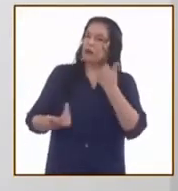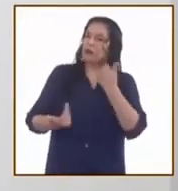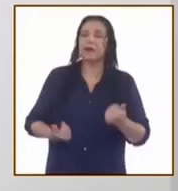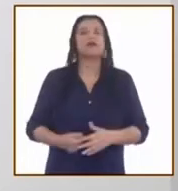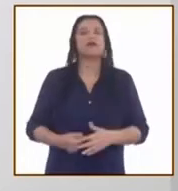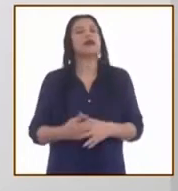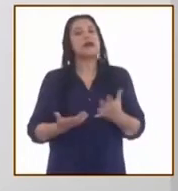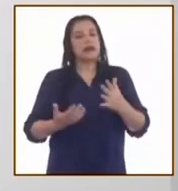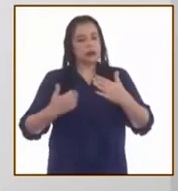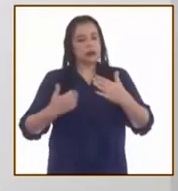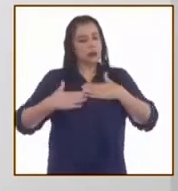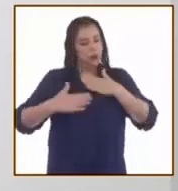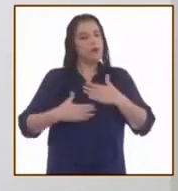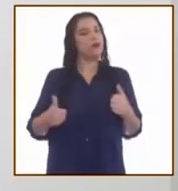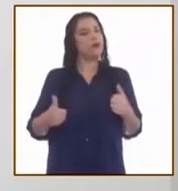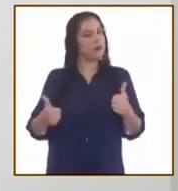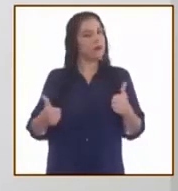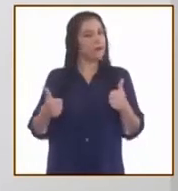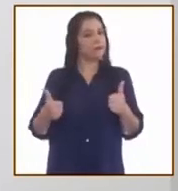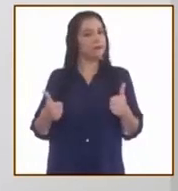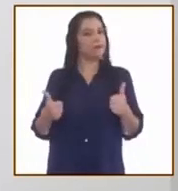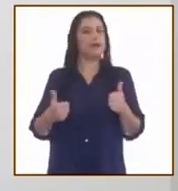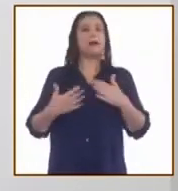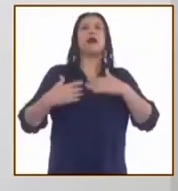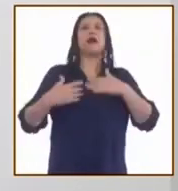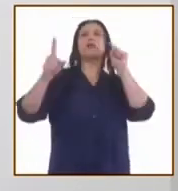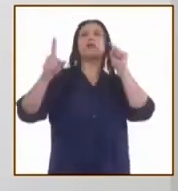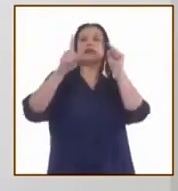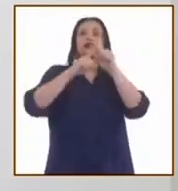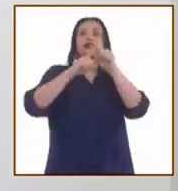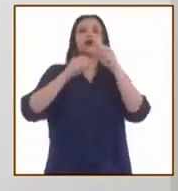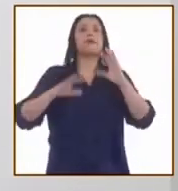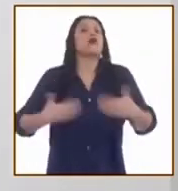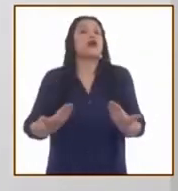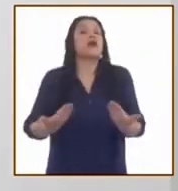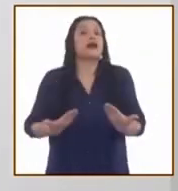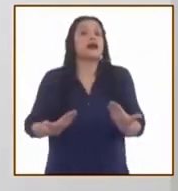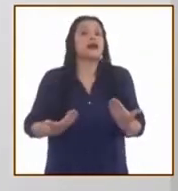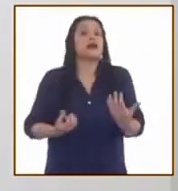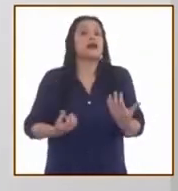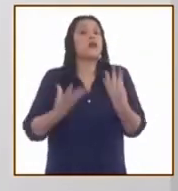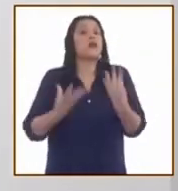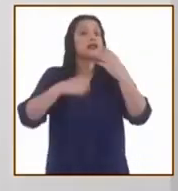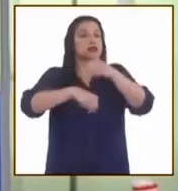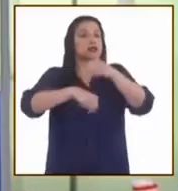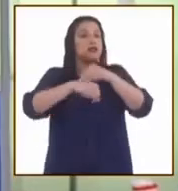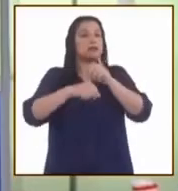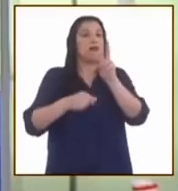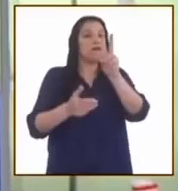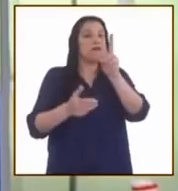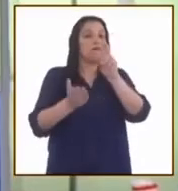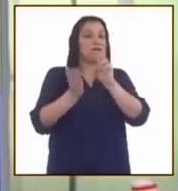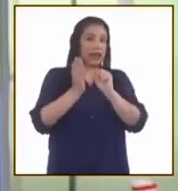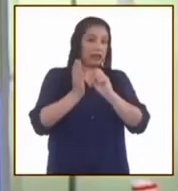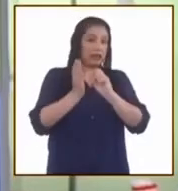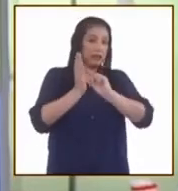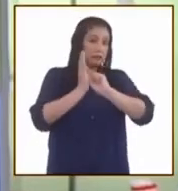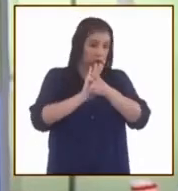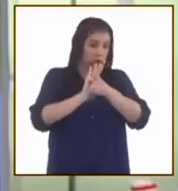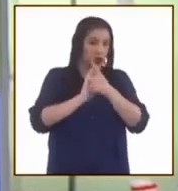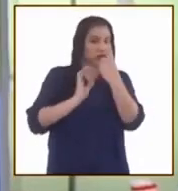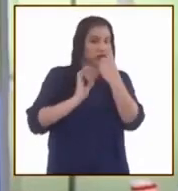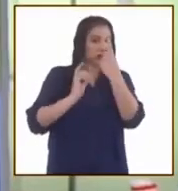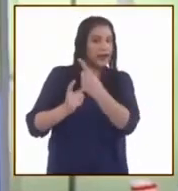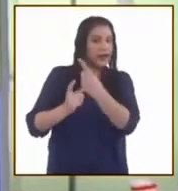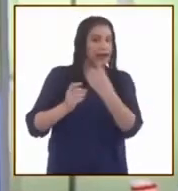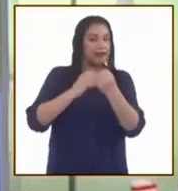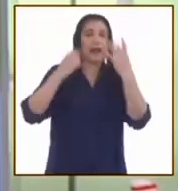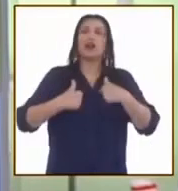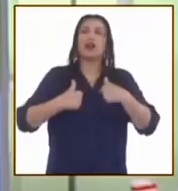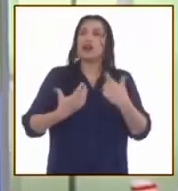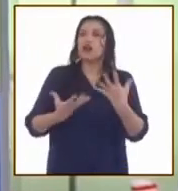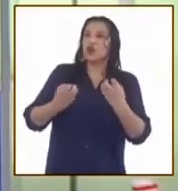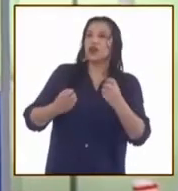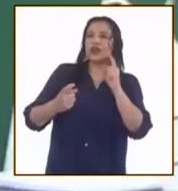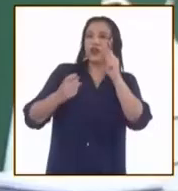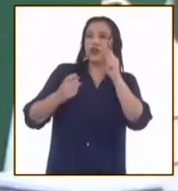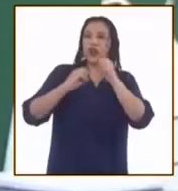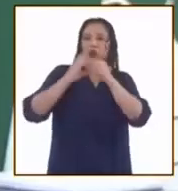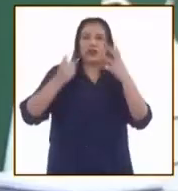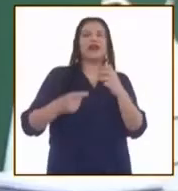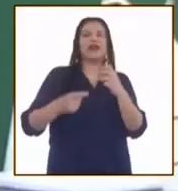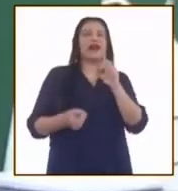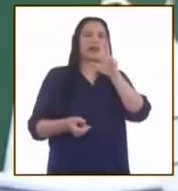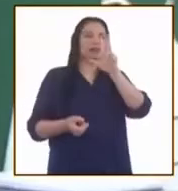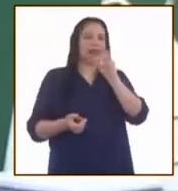nuestra condición física. Mi meta es poder saltar 20 minutos al día. Yo quiero saltar media hora seguida y lo voy a